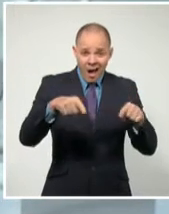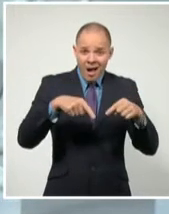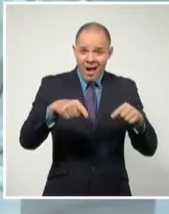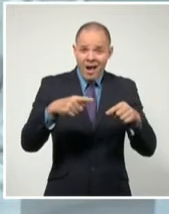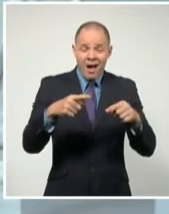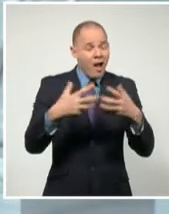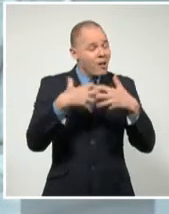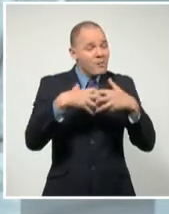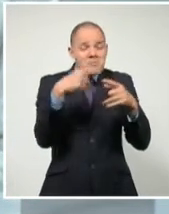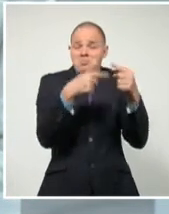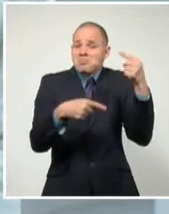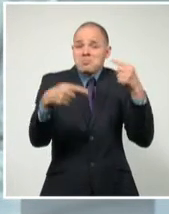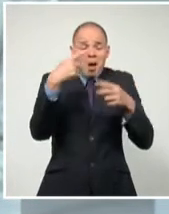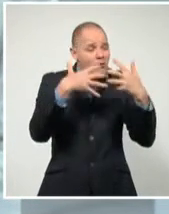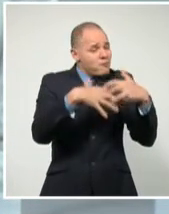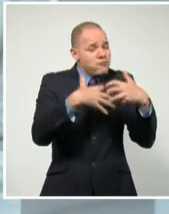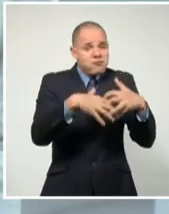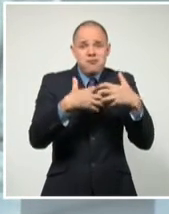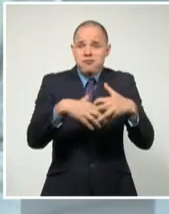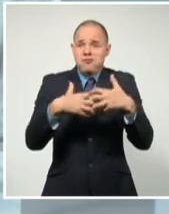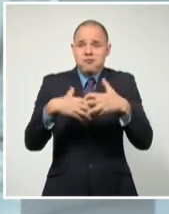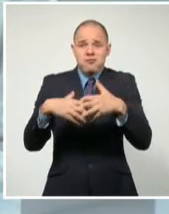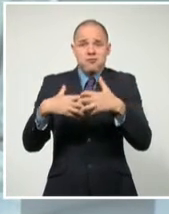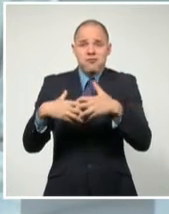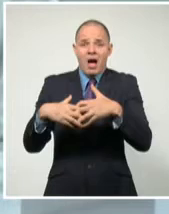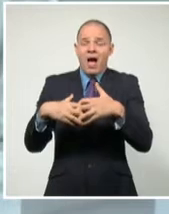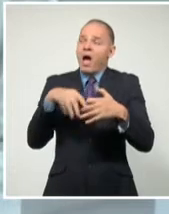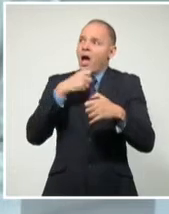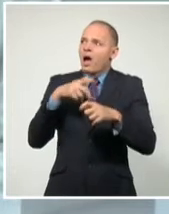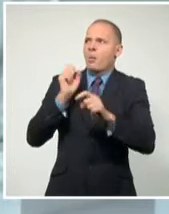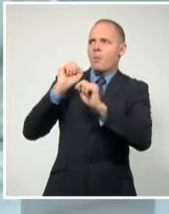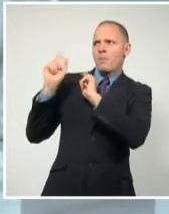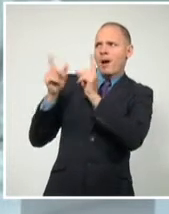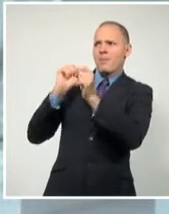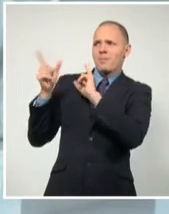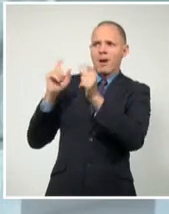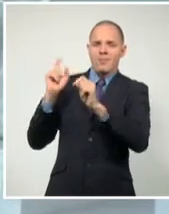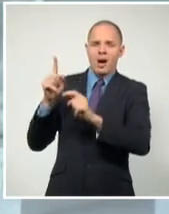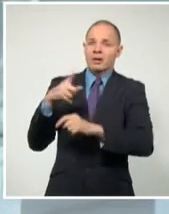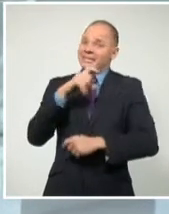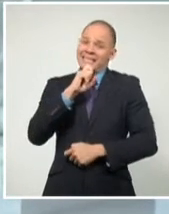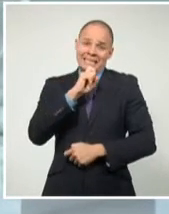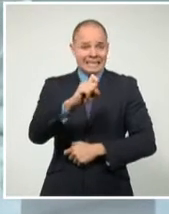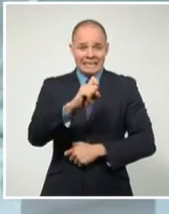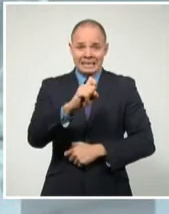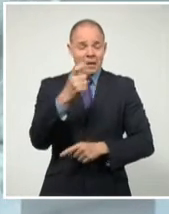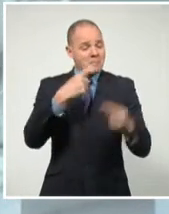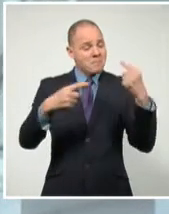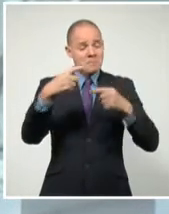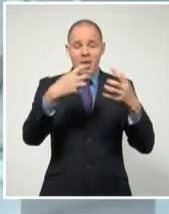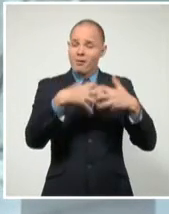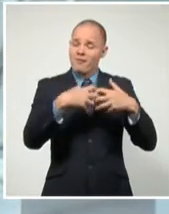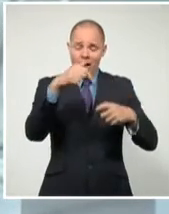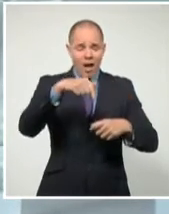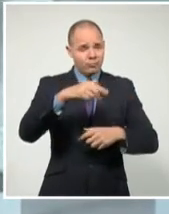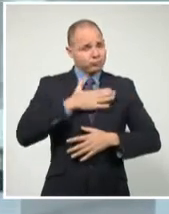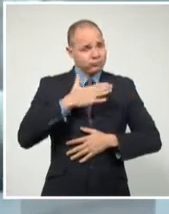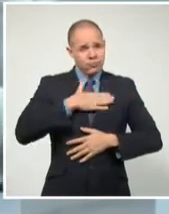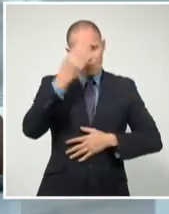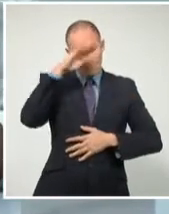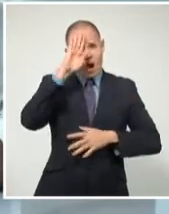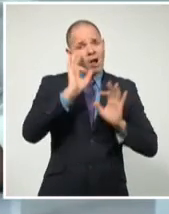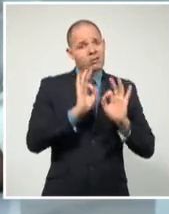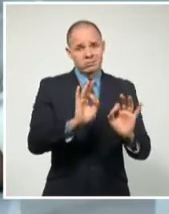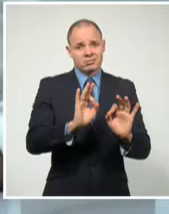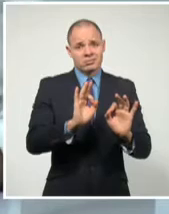producción de alimentos, para quitarnos importaciones, para ser más soberanos desde el punto de vista de producción de alimentos. Ahora,